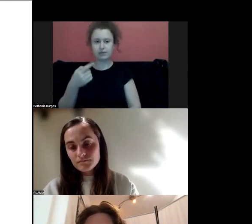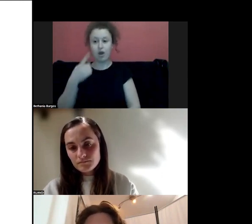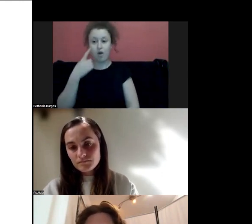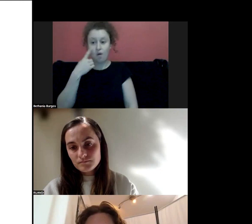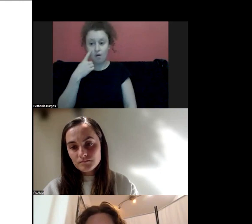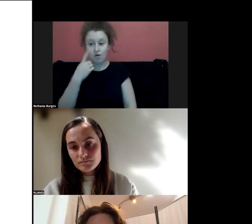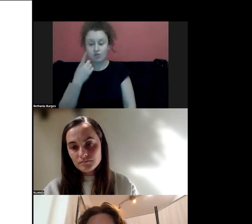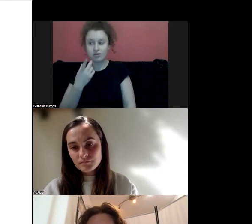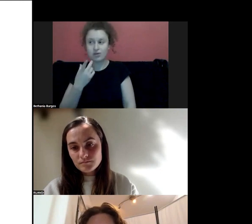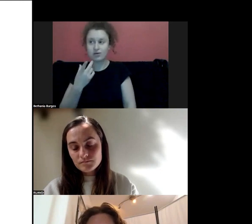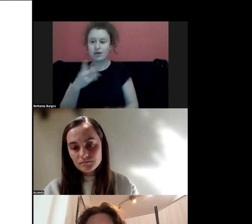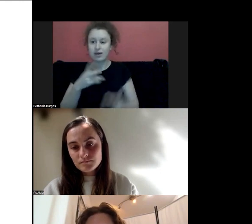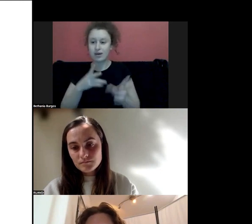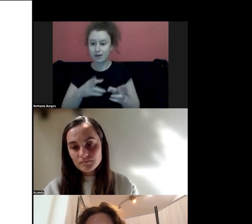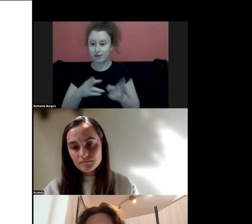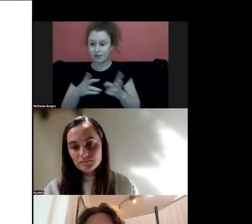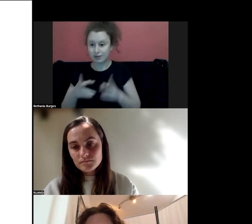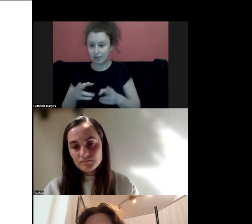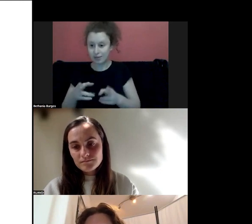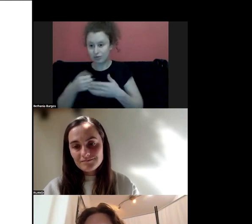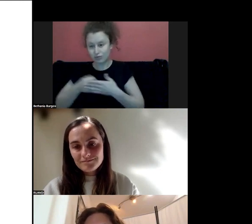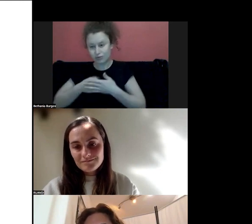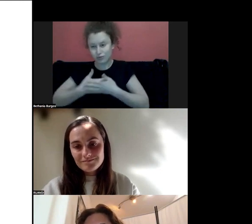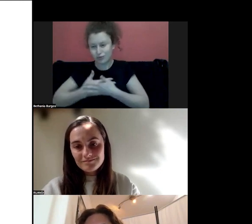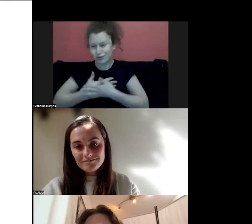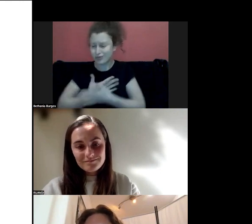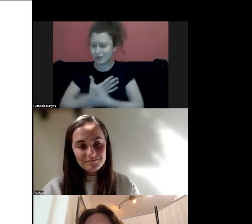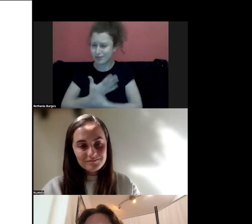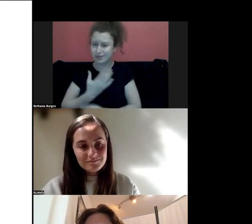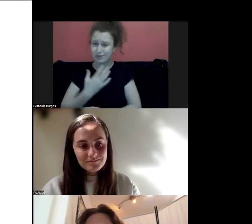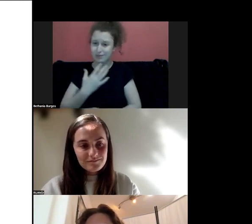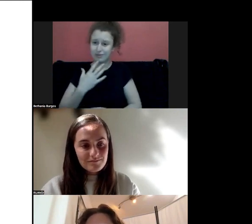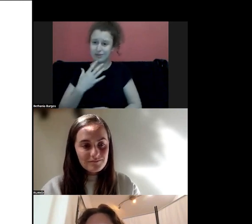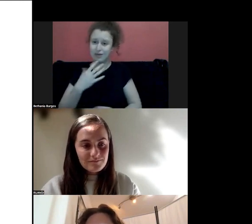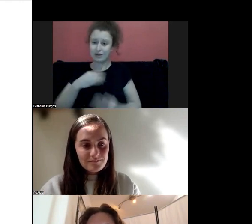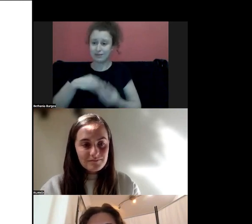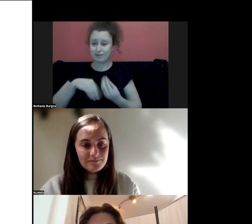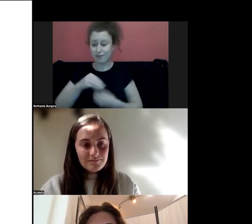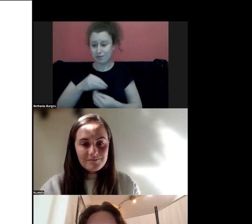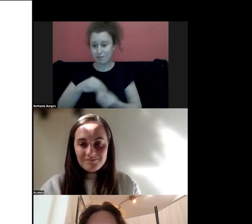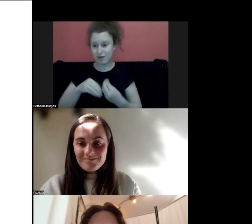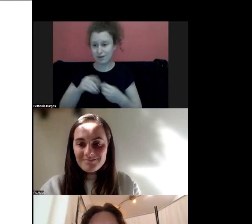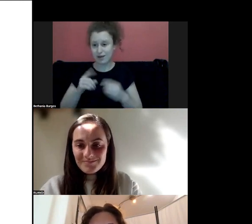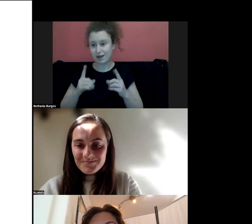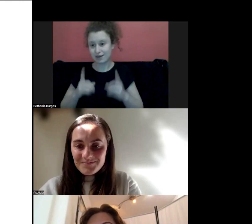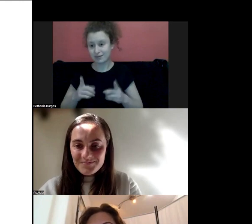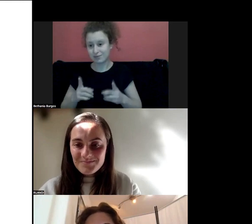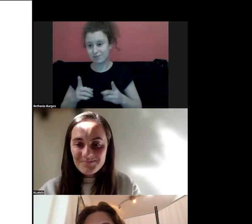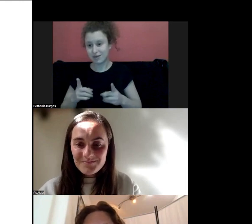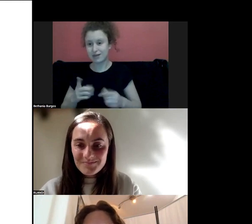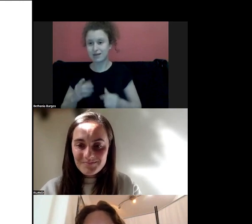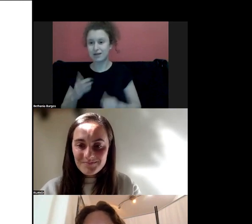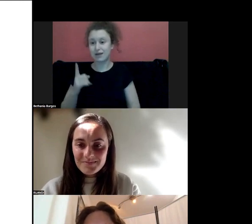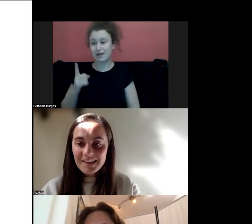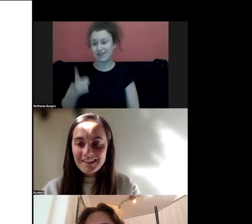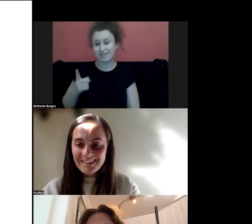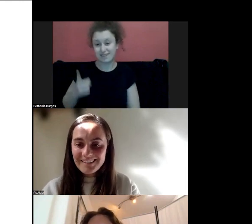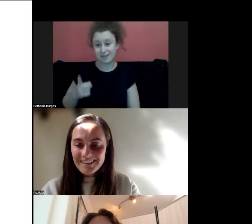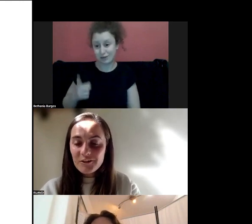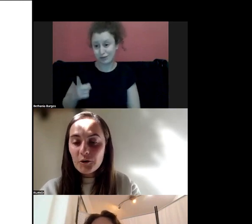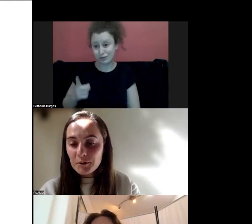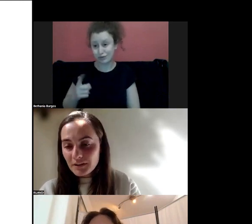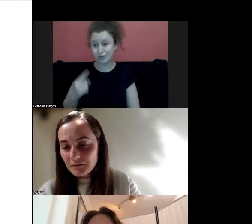de derechos y autonomía del paciente también. No sé si se me ocurren muchas más cosas,